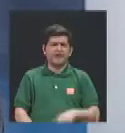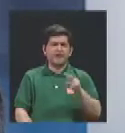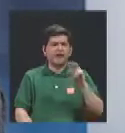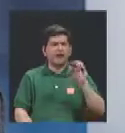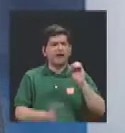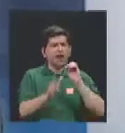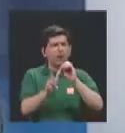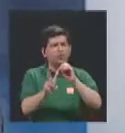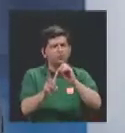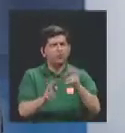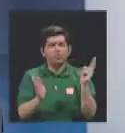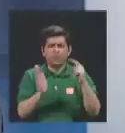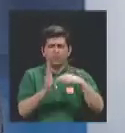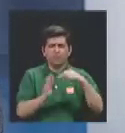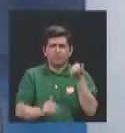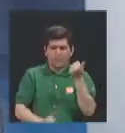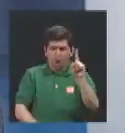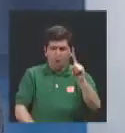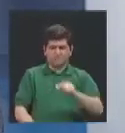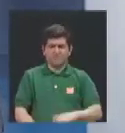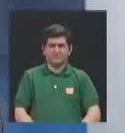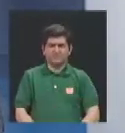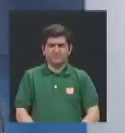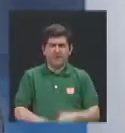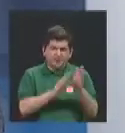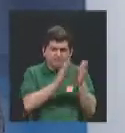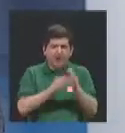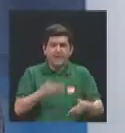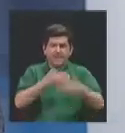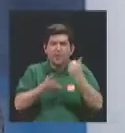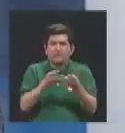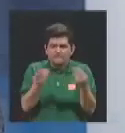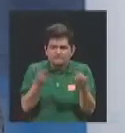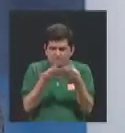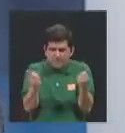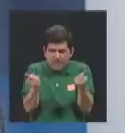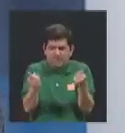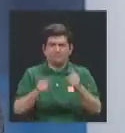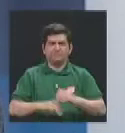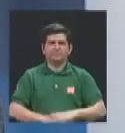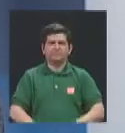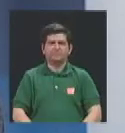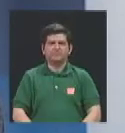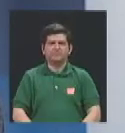desde octubre 2011, planeando la preproducción,